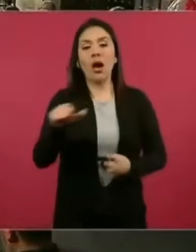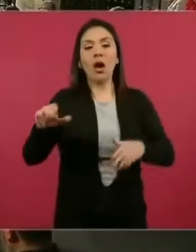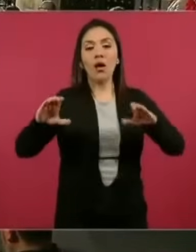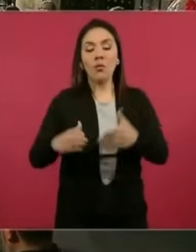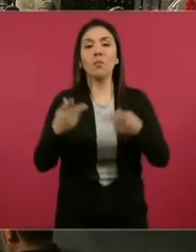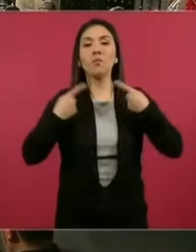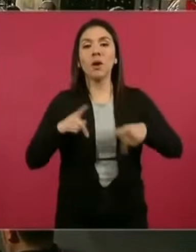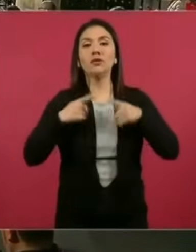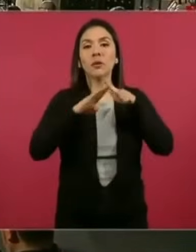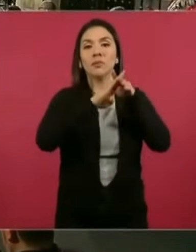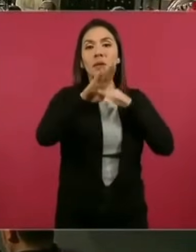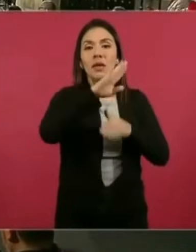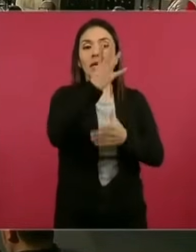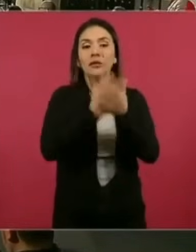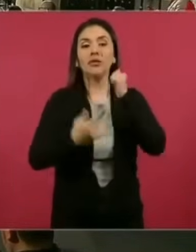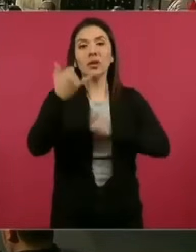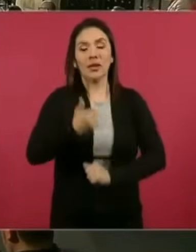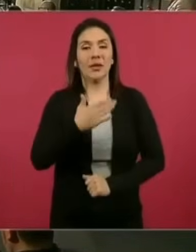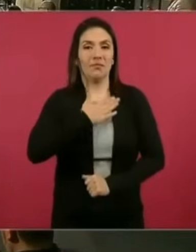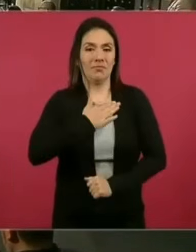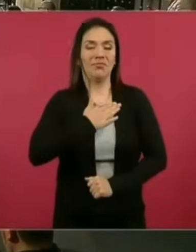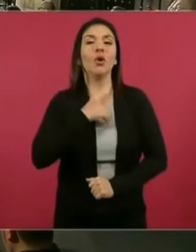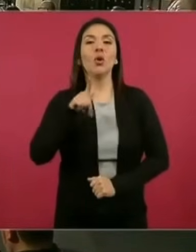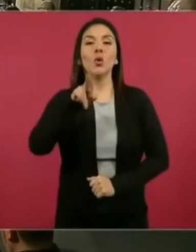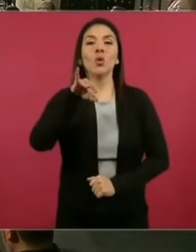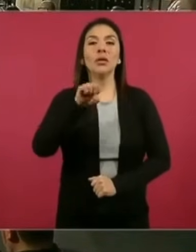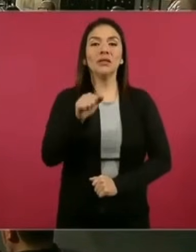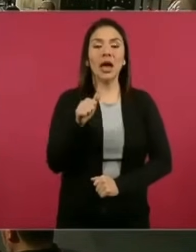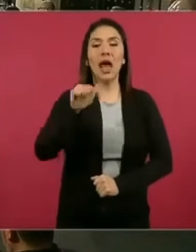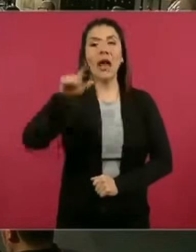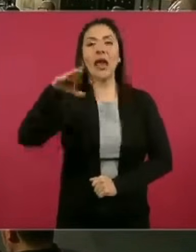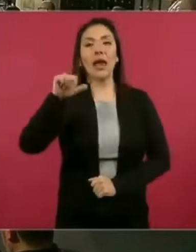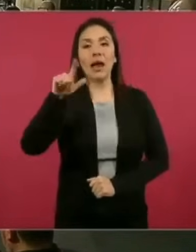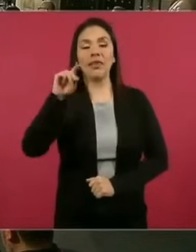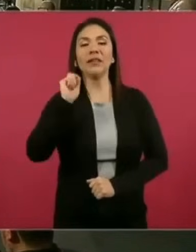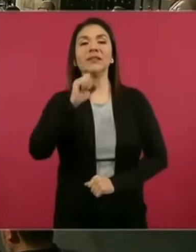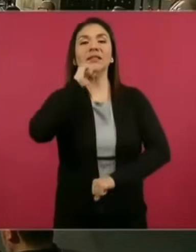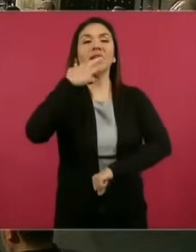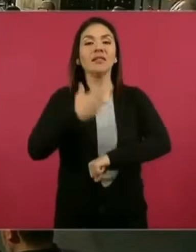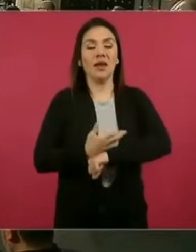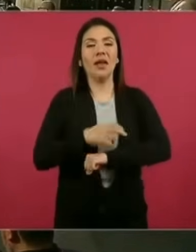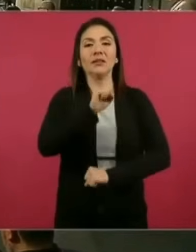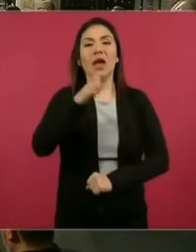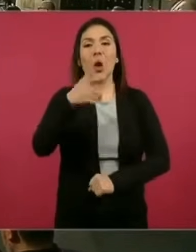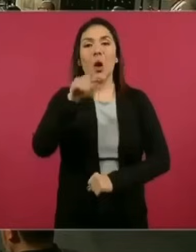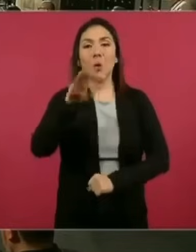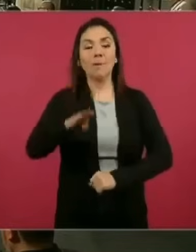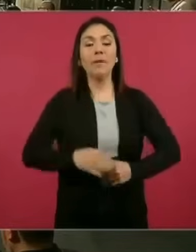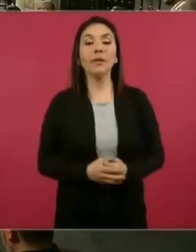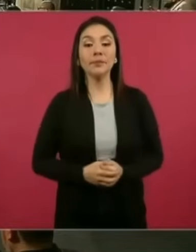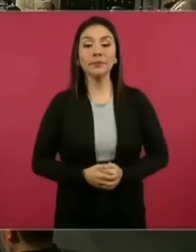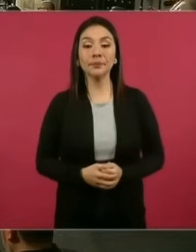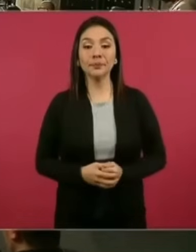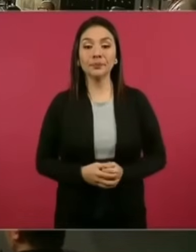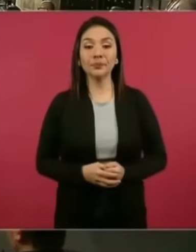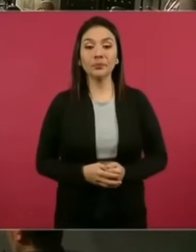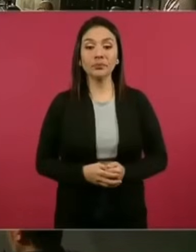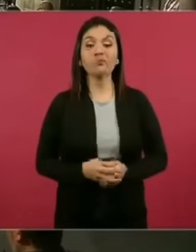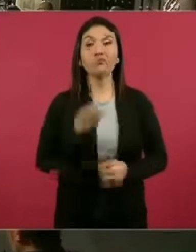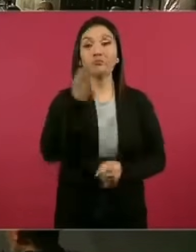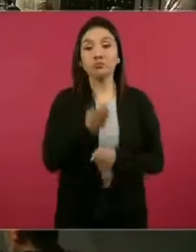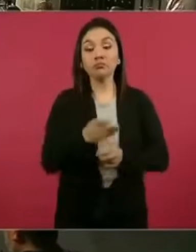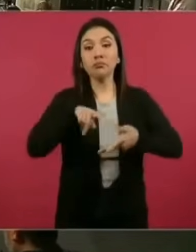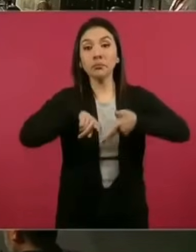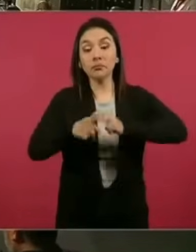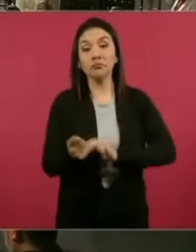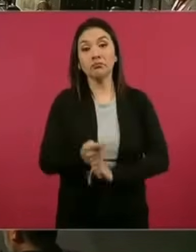y Migración, y una servidora, Luisa María Alcalde, secretaria de Gobernación. Vamos a iniciar primero